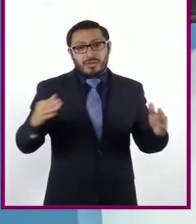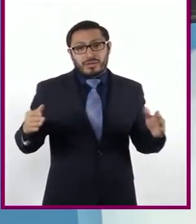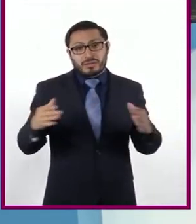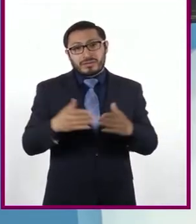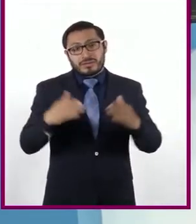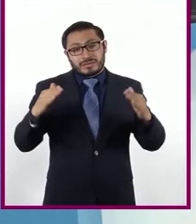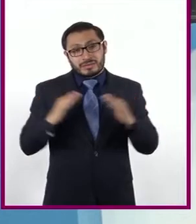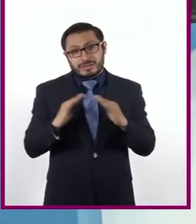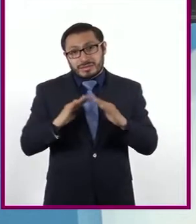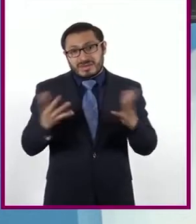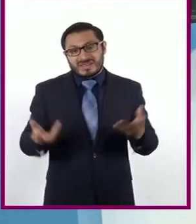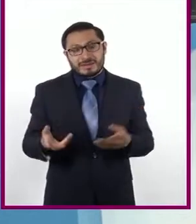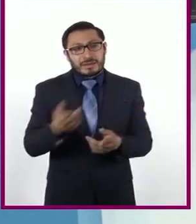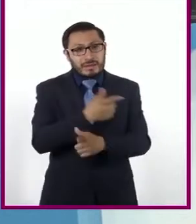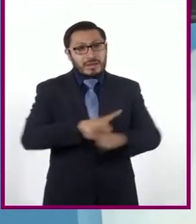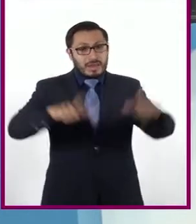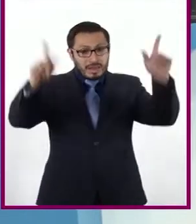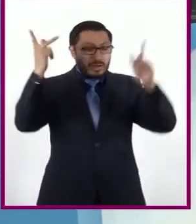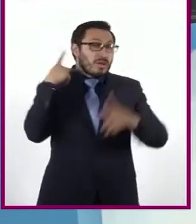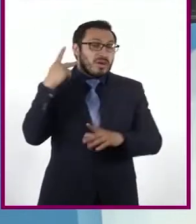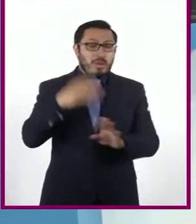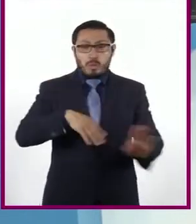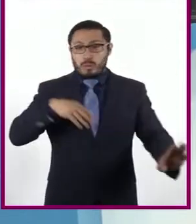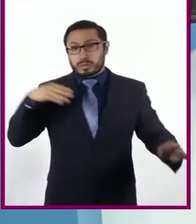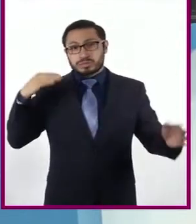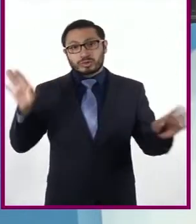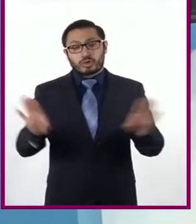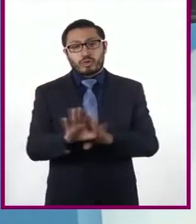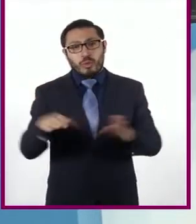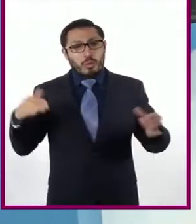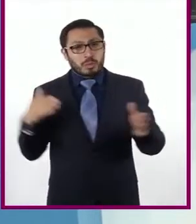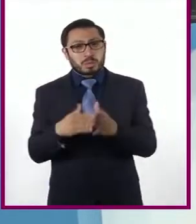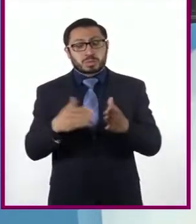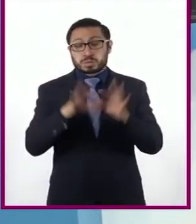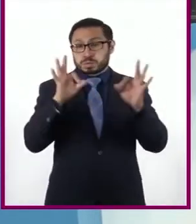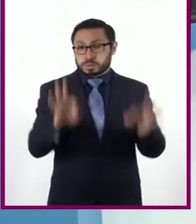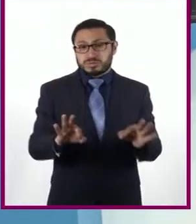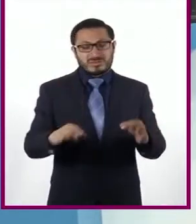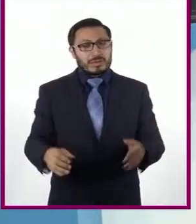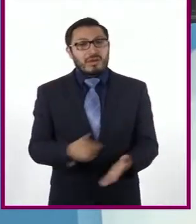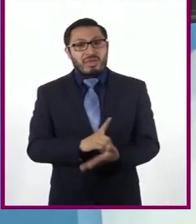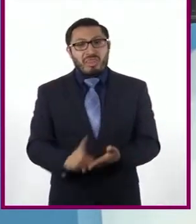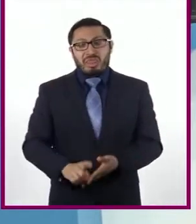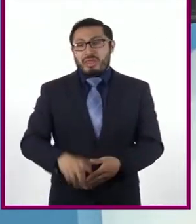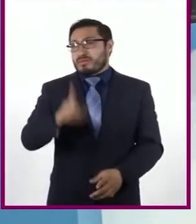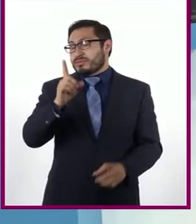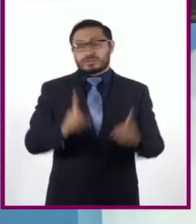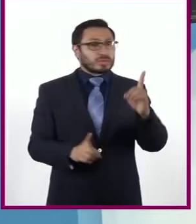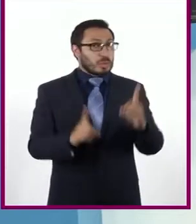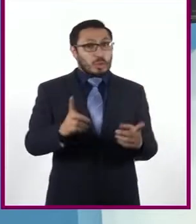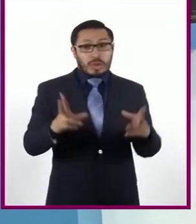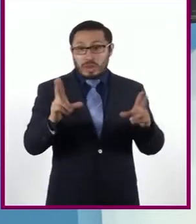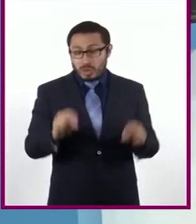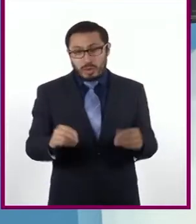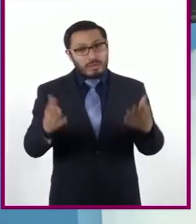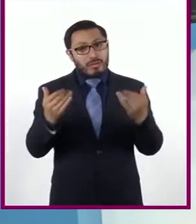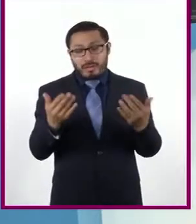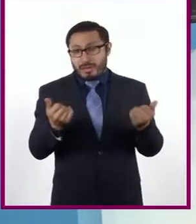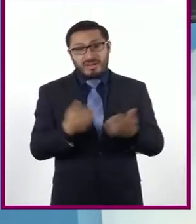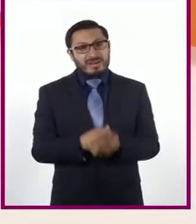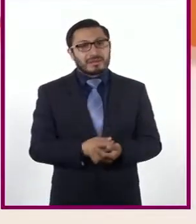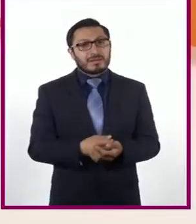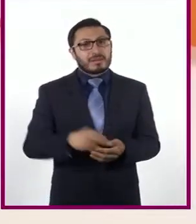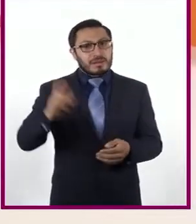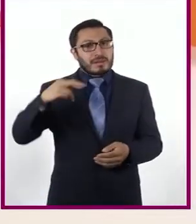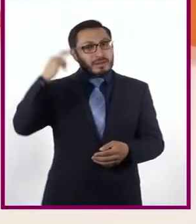El liberalismo político se opuso al absolutismo y al derecho incuestionable de los monarcas y reyes de